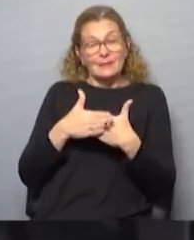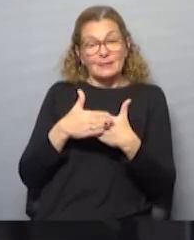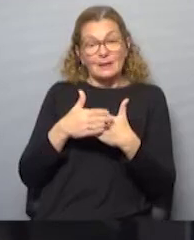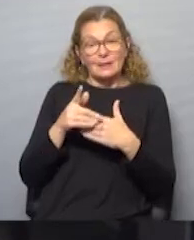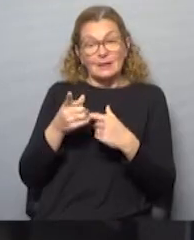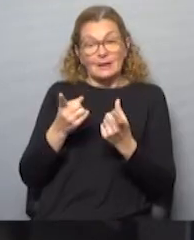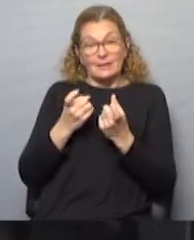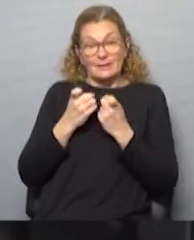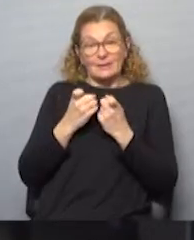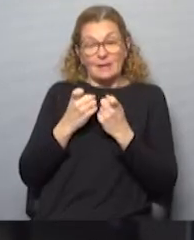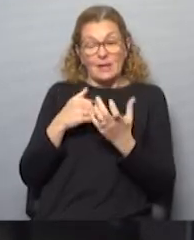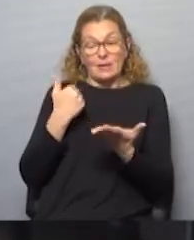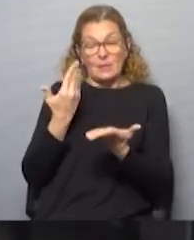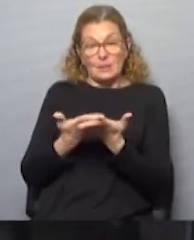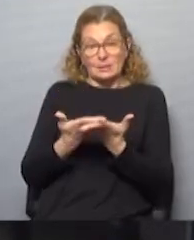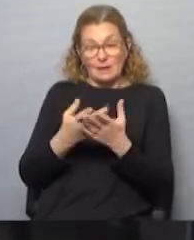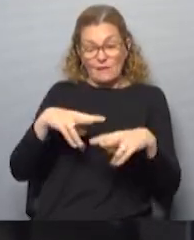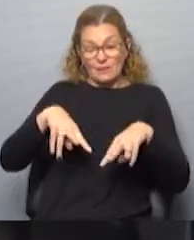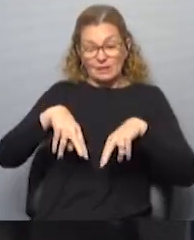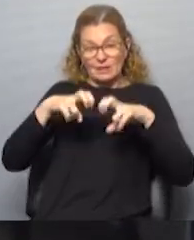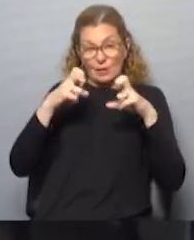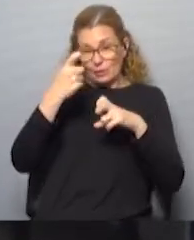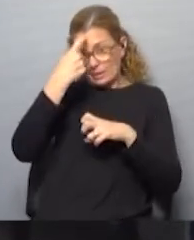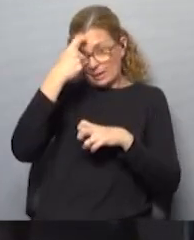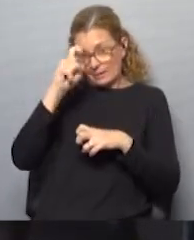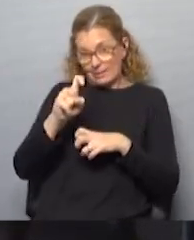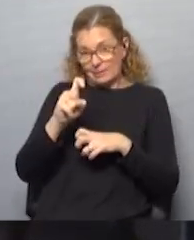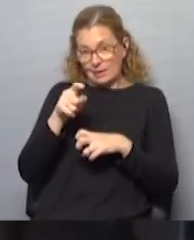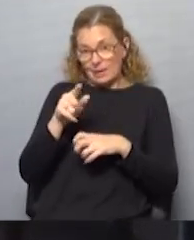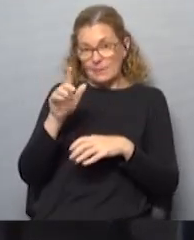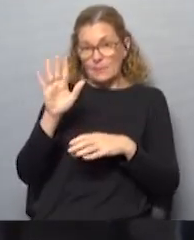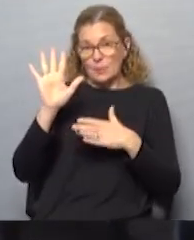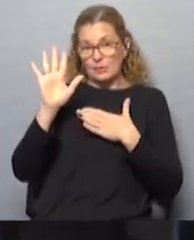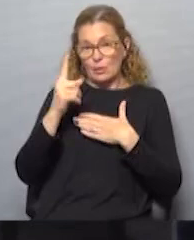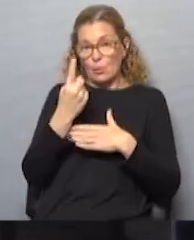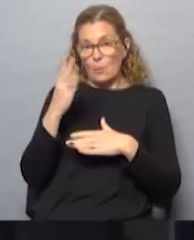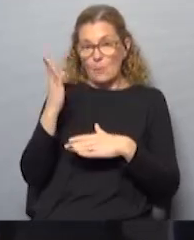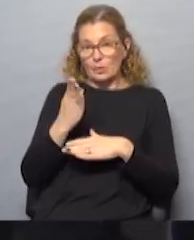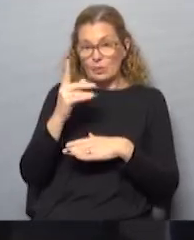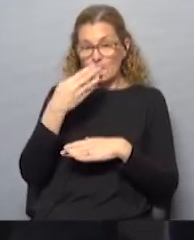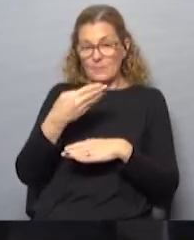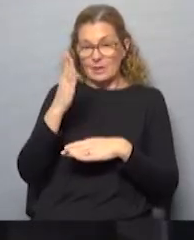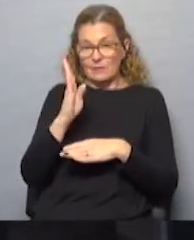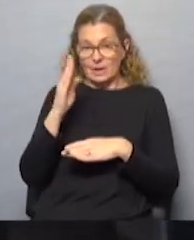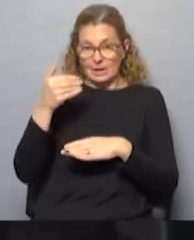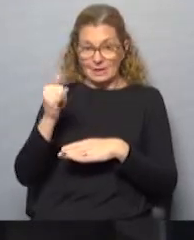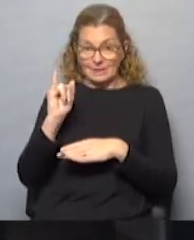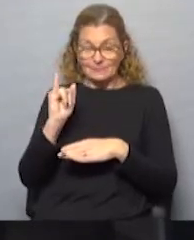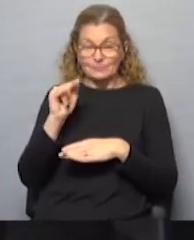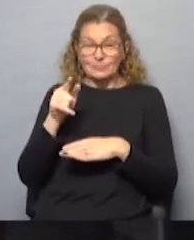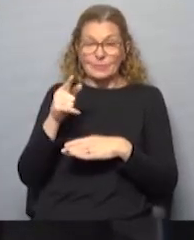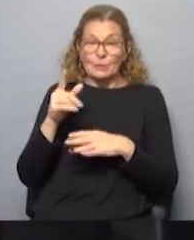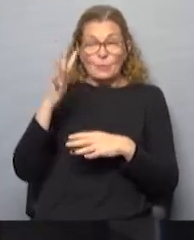las necesidades que plantean investigadoras e investigadores el prometido 1% del pp y para investigación y desarrollo continúa